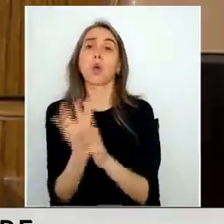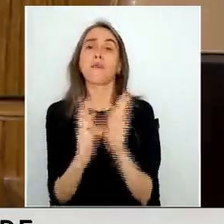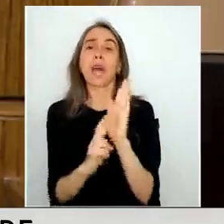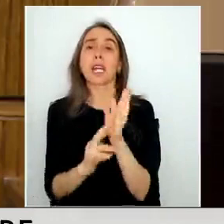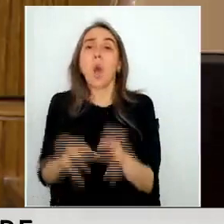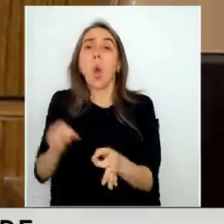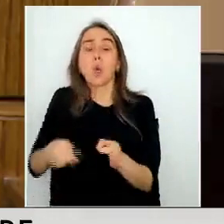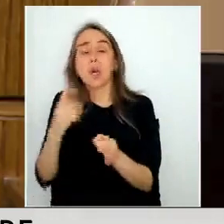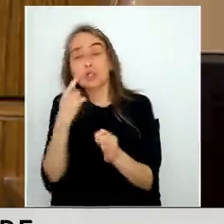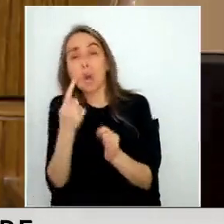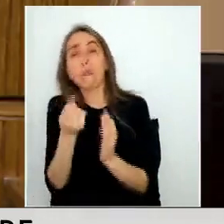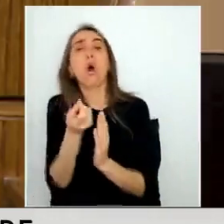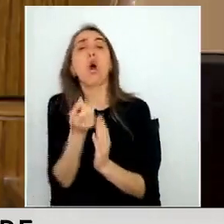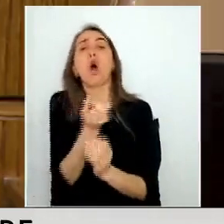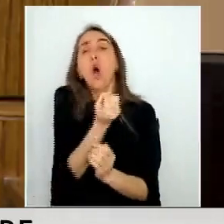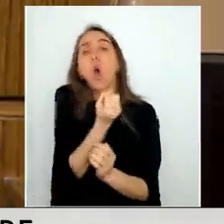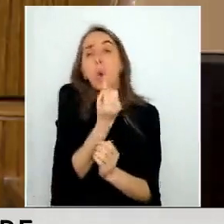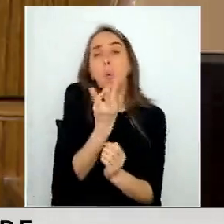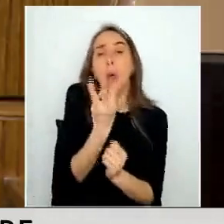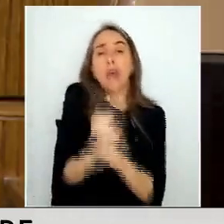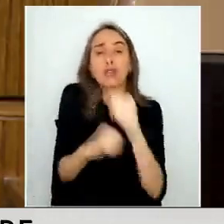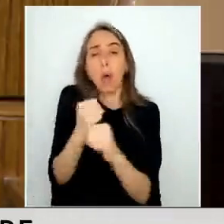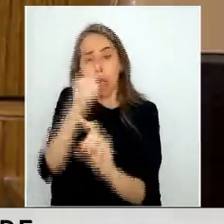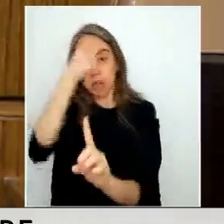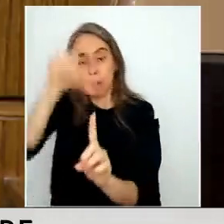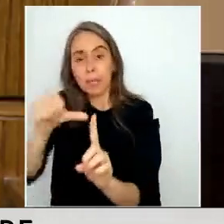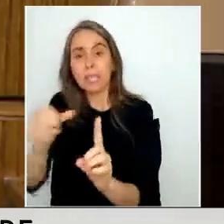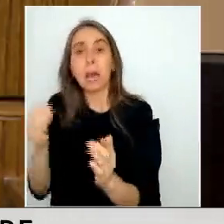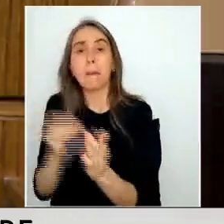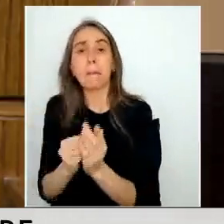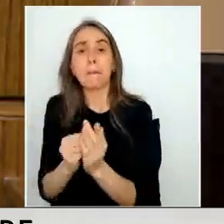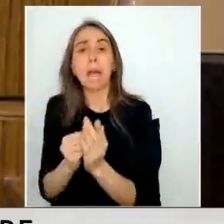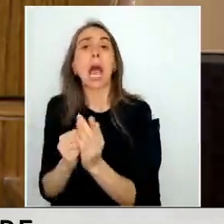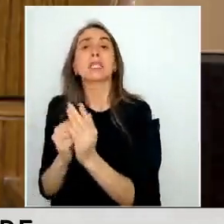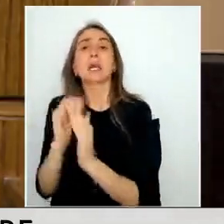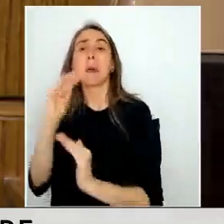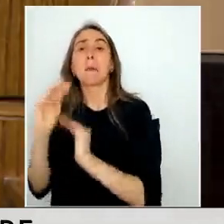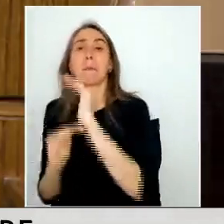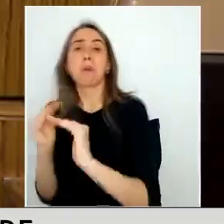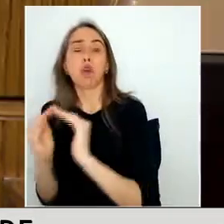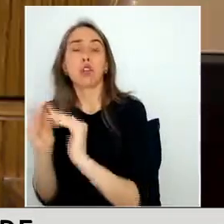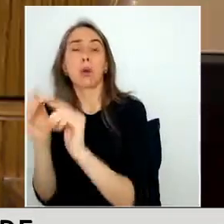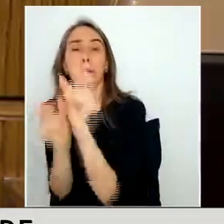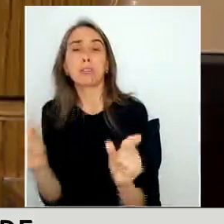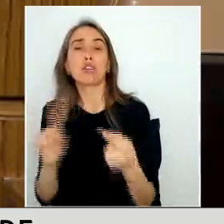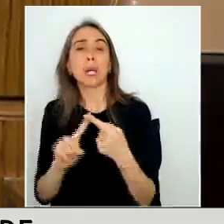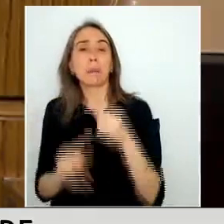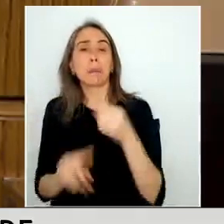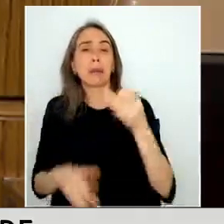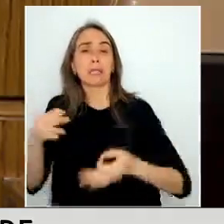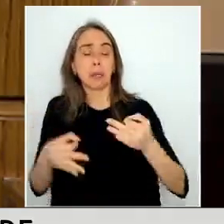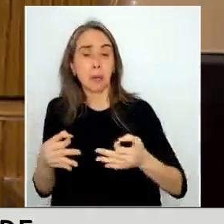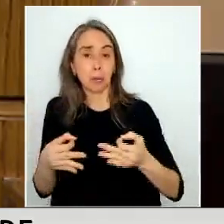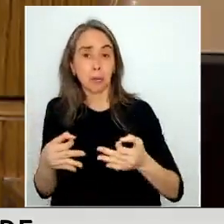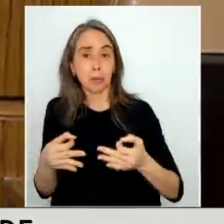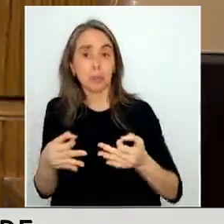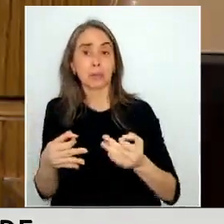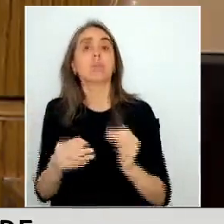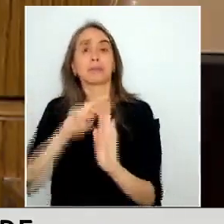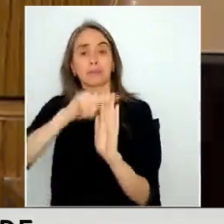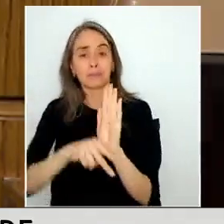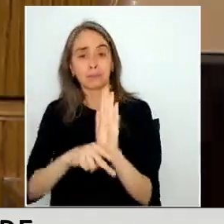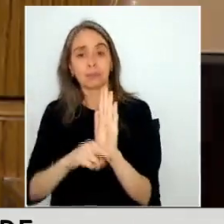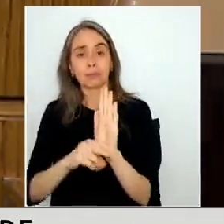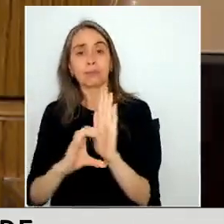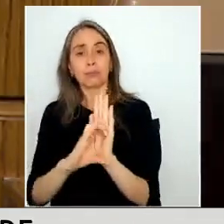y mayores medidas de protección de intervinientes y sujetos procesales en ese caso se modifica el código procesal